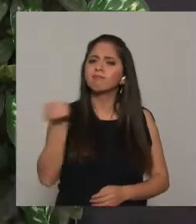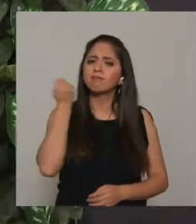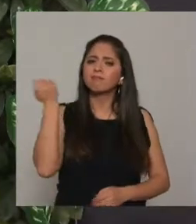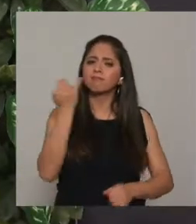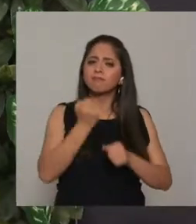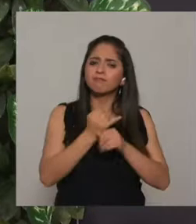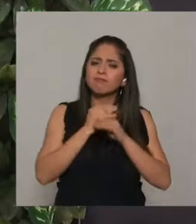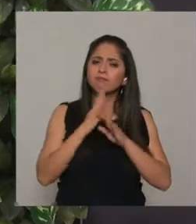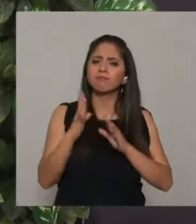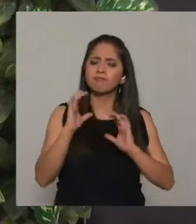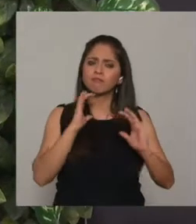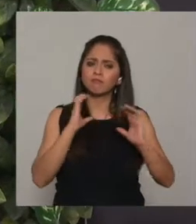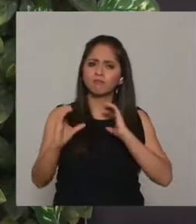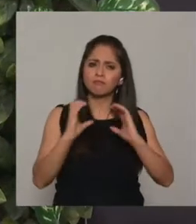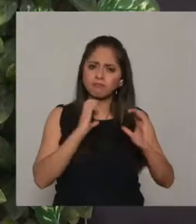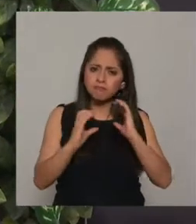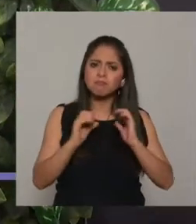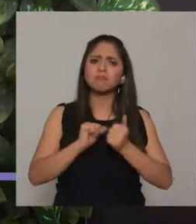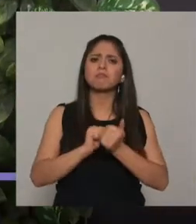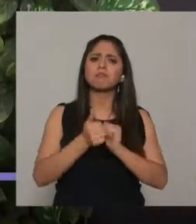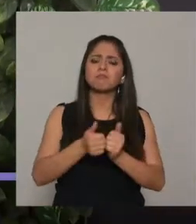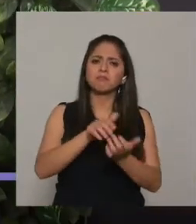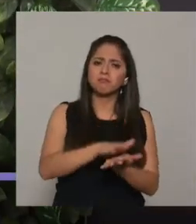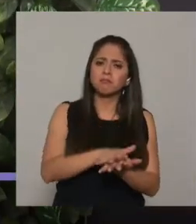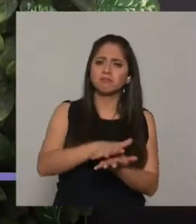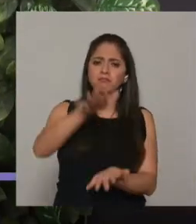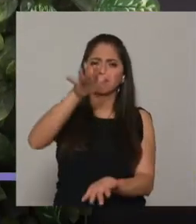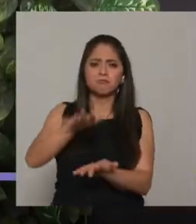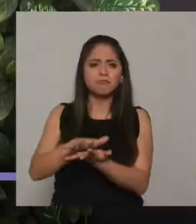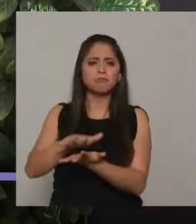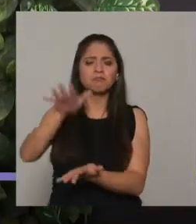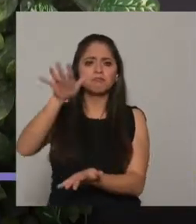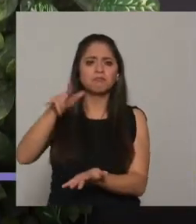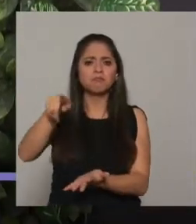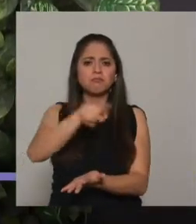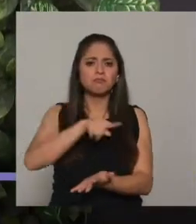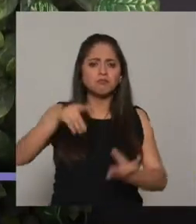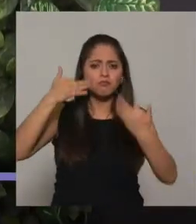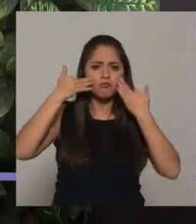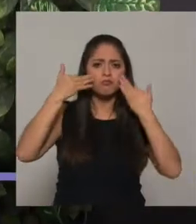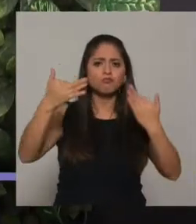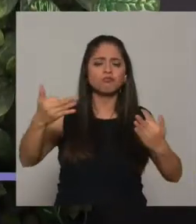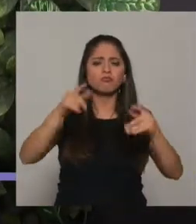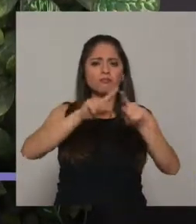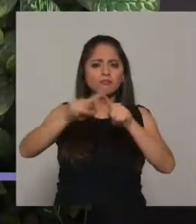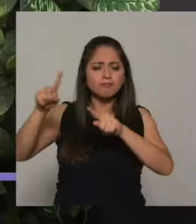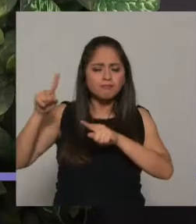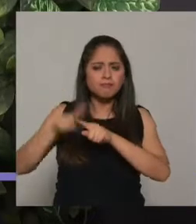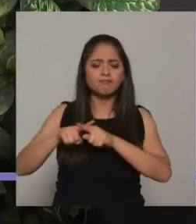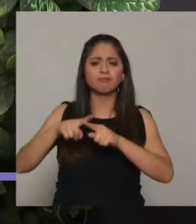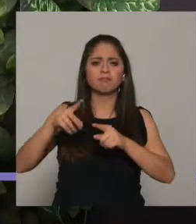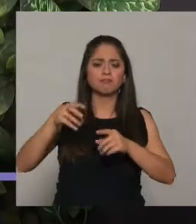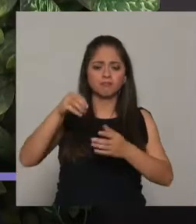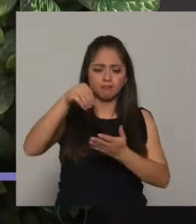comunicación para reducir el volumen del archivo y para dar certeza en la integración de los instrumentos.